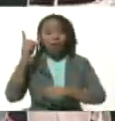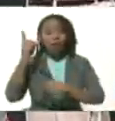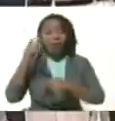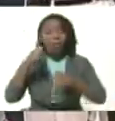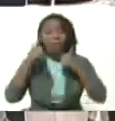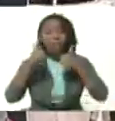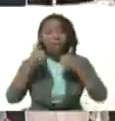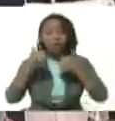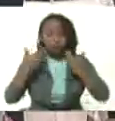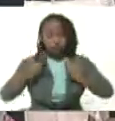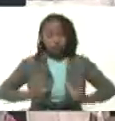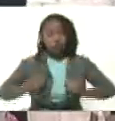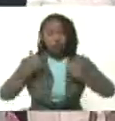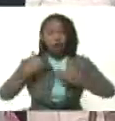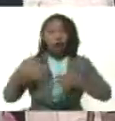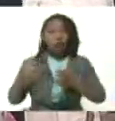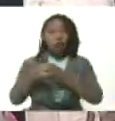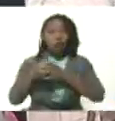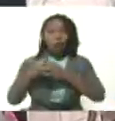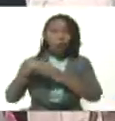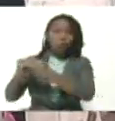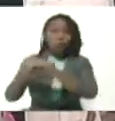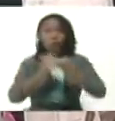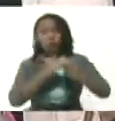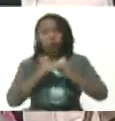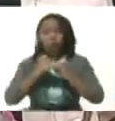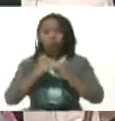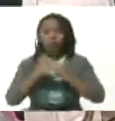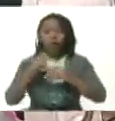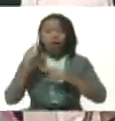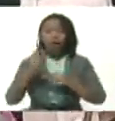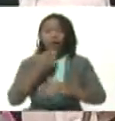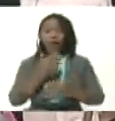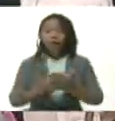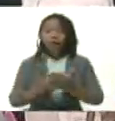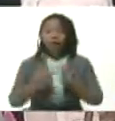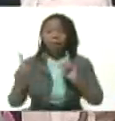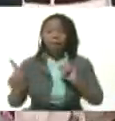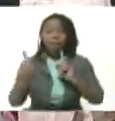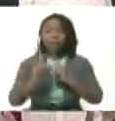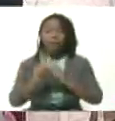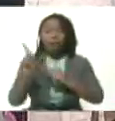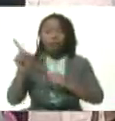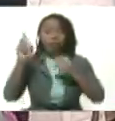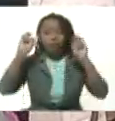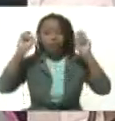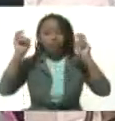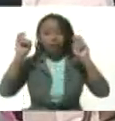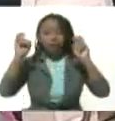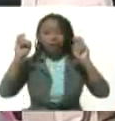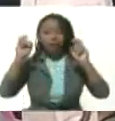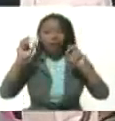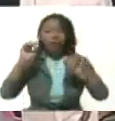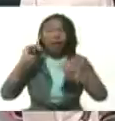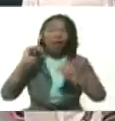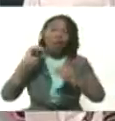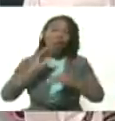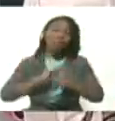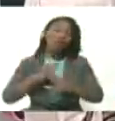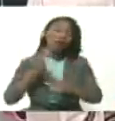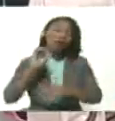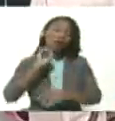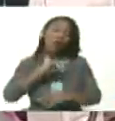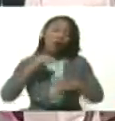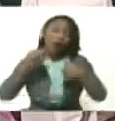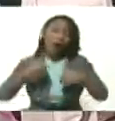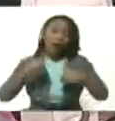colectividad. Y imperiosamente, y gracias a este acercamiento, que en su caso es un culmen, porque históricamente este sector